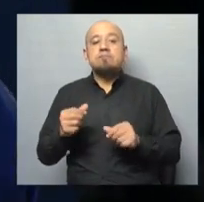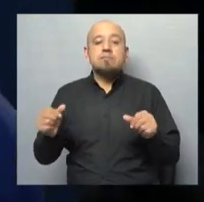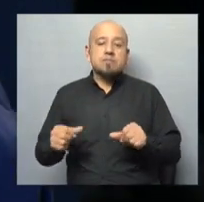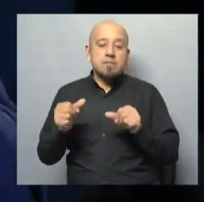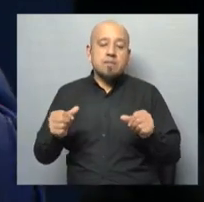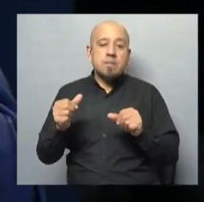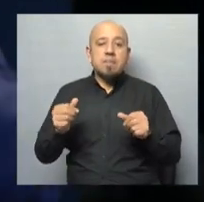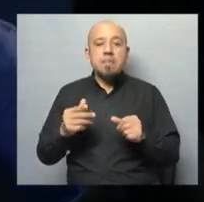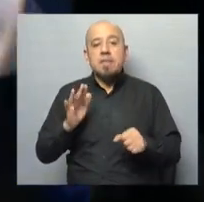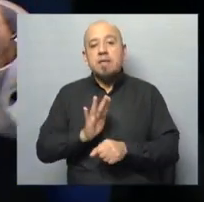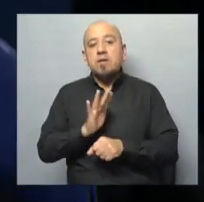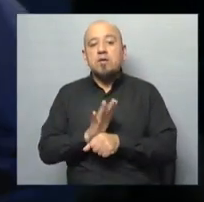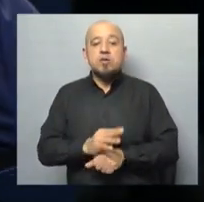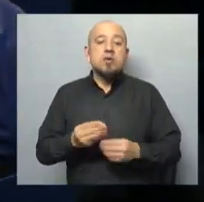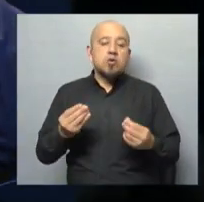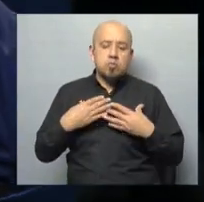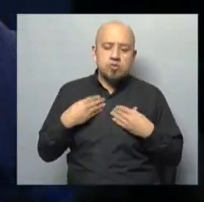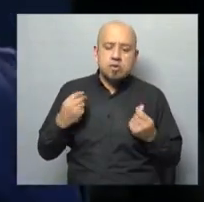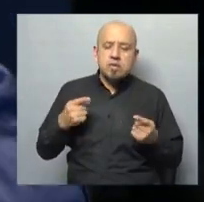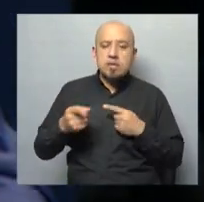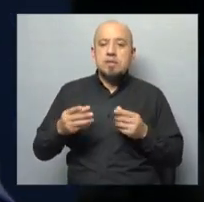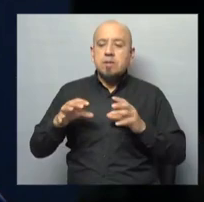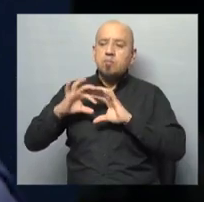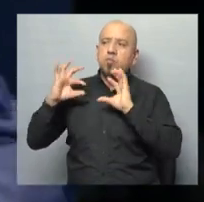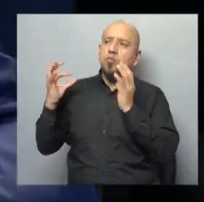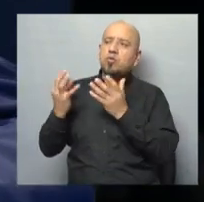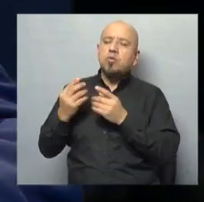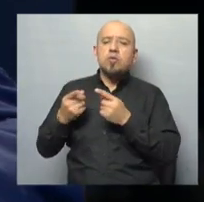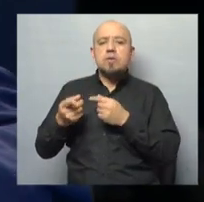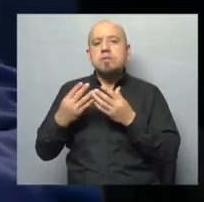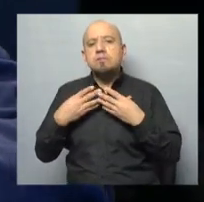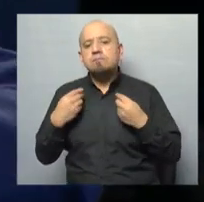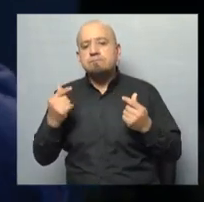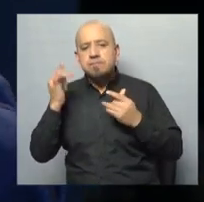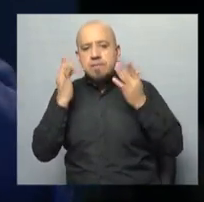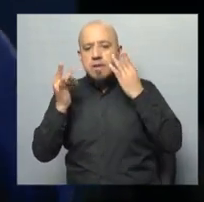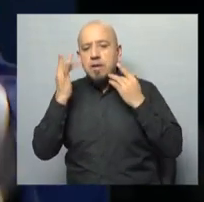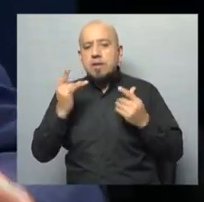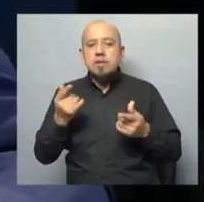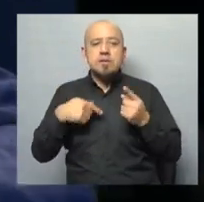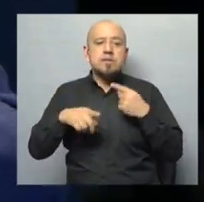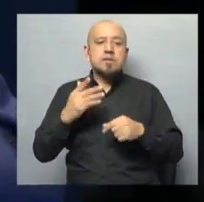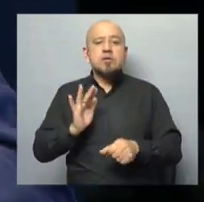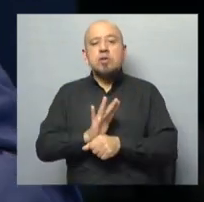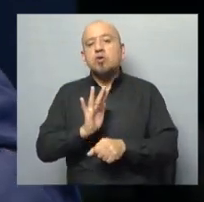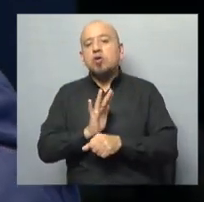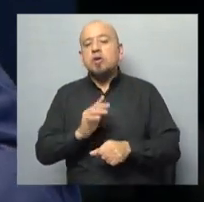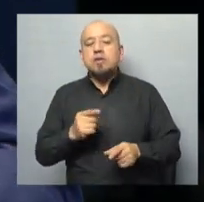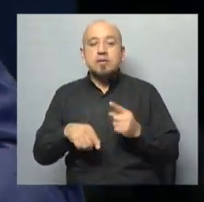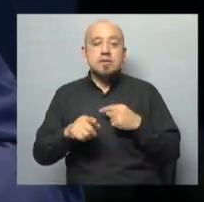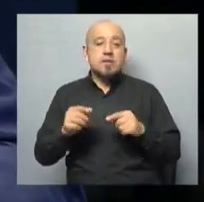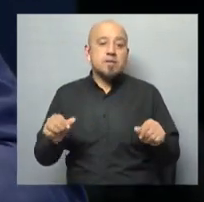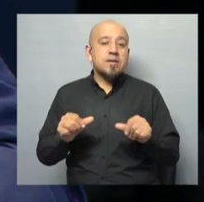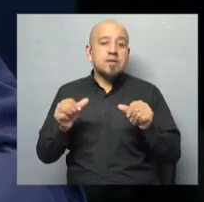de actuación es decir de cómo se siente de ese mundo del arte de los artistas de los actores de los